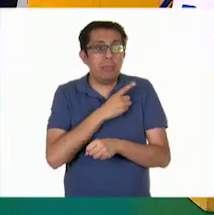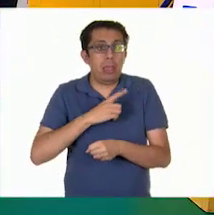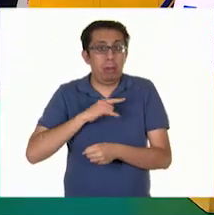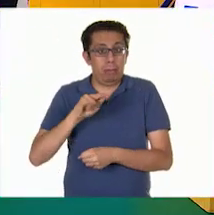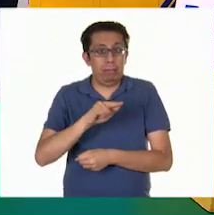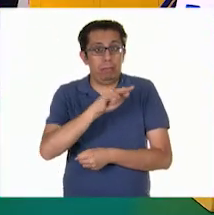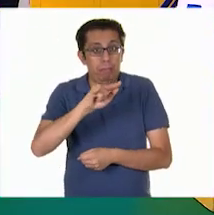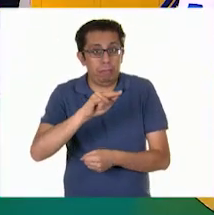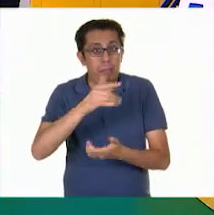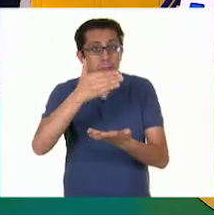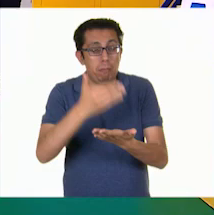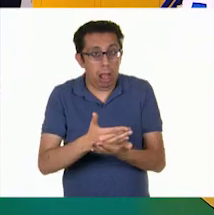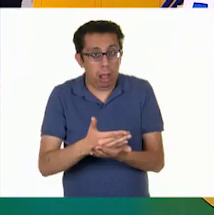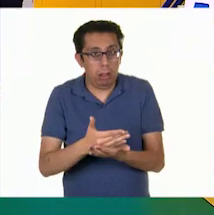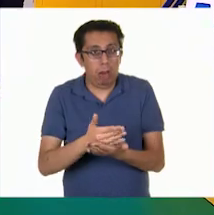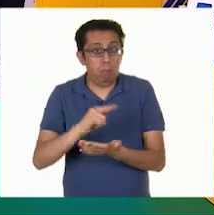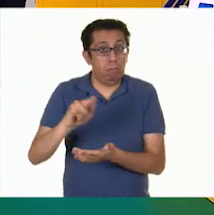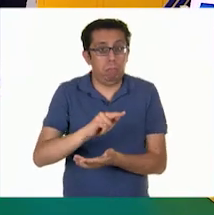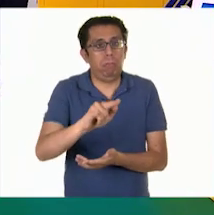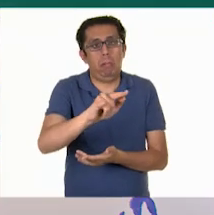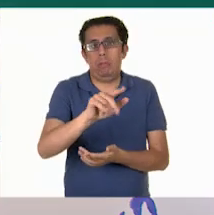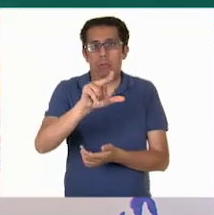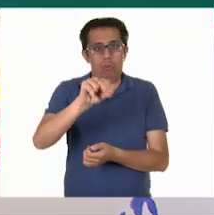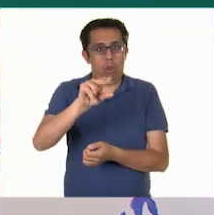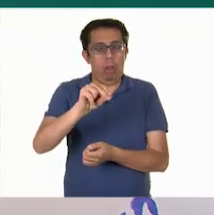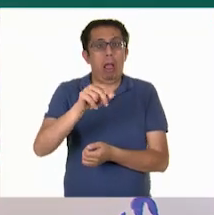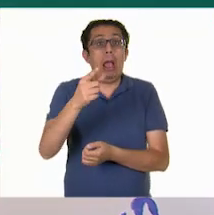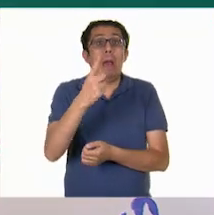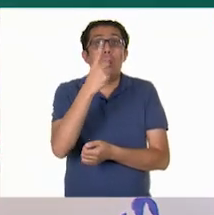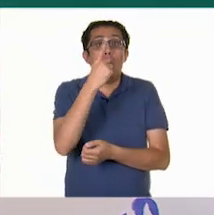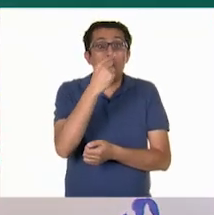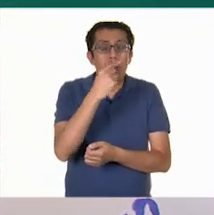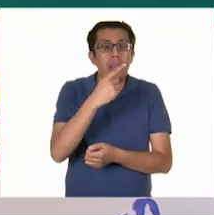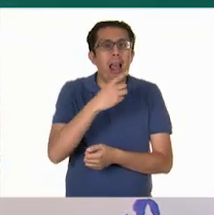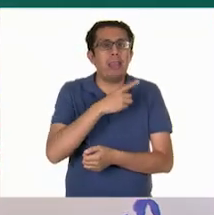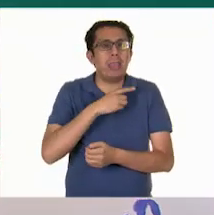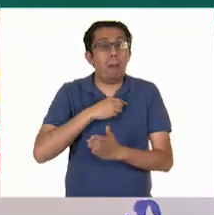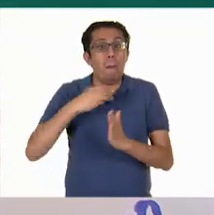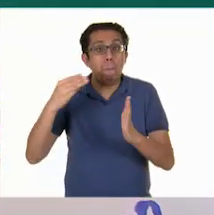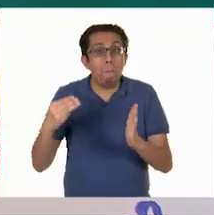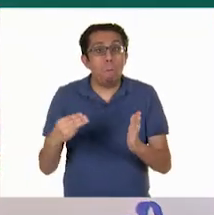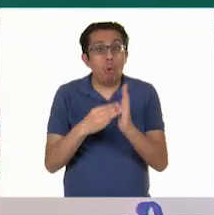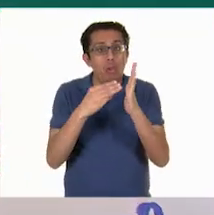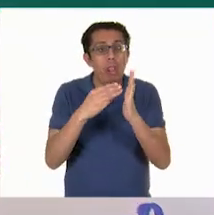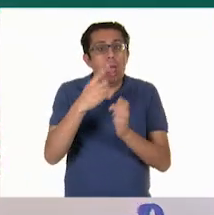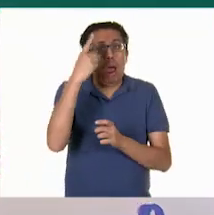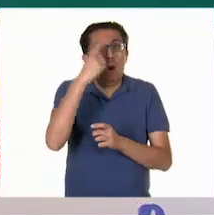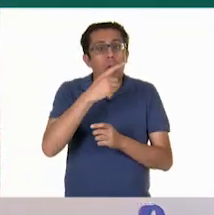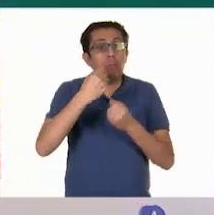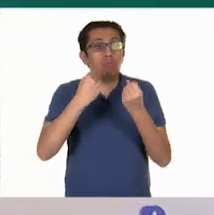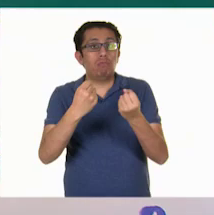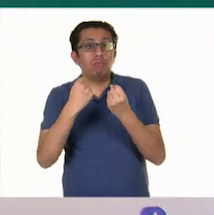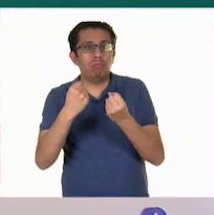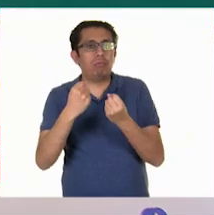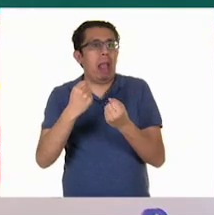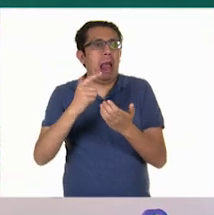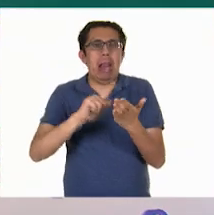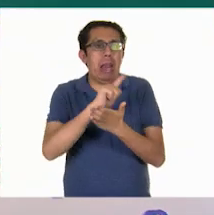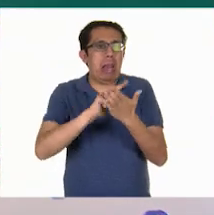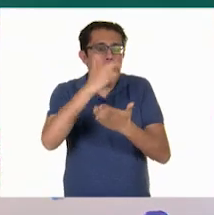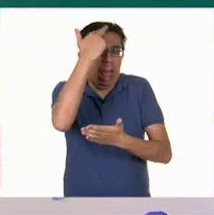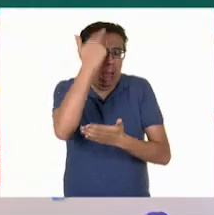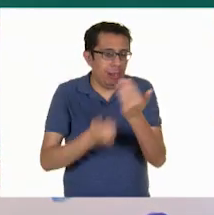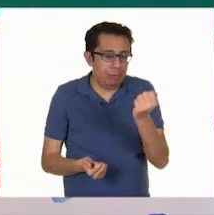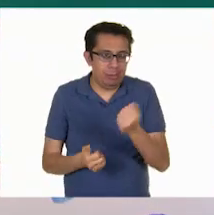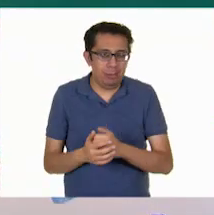labor de las autoridades de tránsito poner multas cuando hay un conductor o conductora que hace algo indebido, si está en el reglamento de